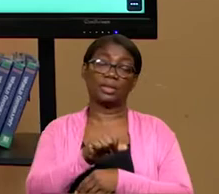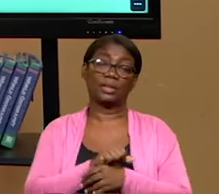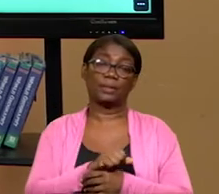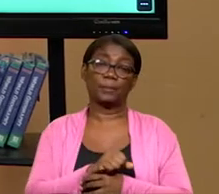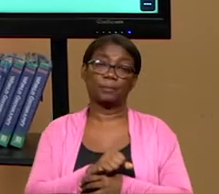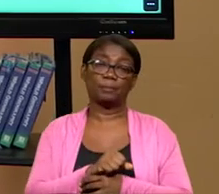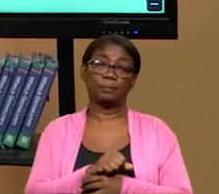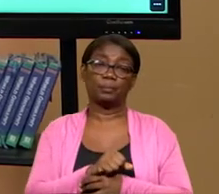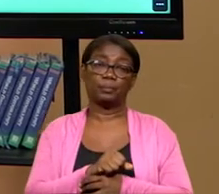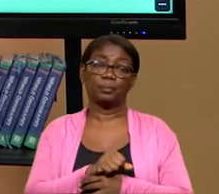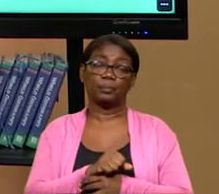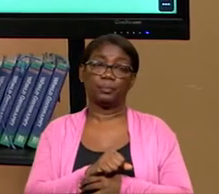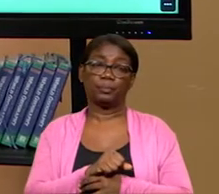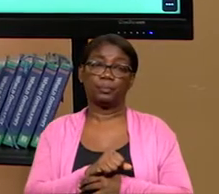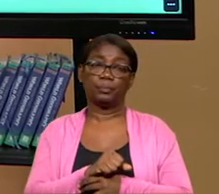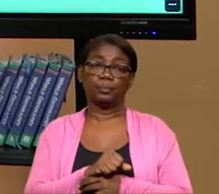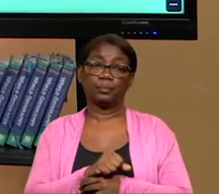que